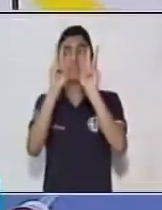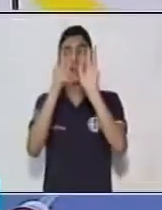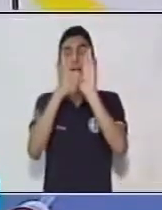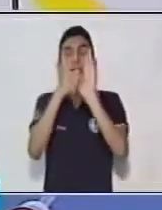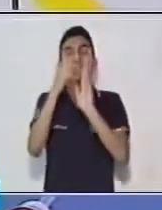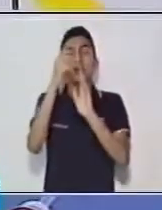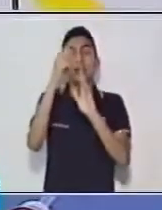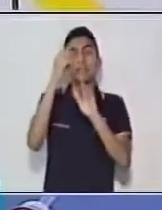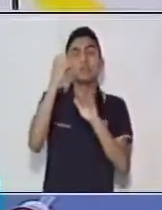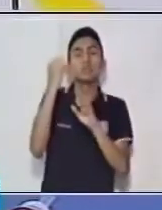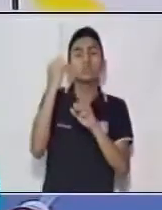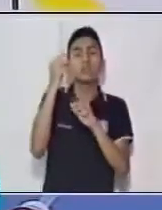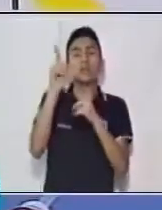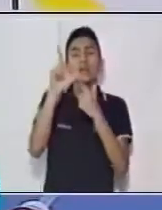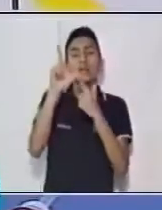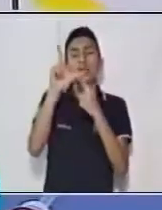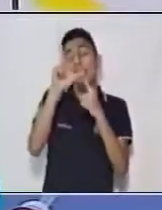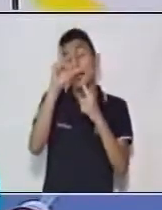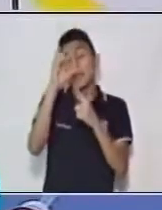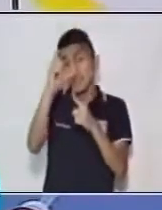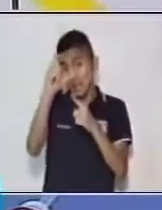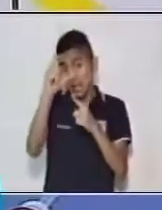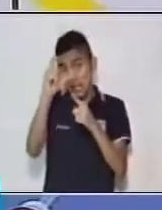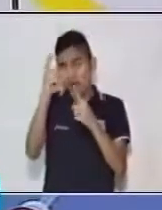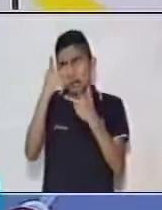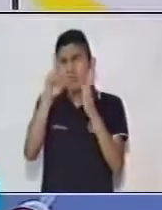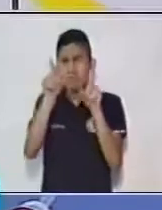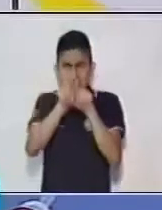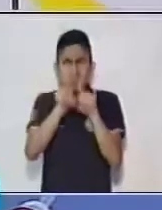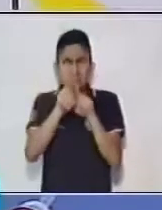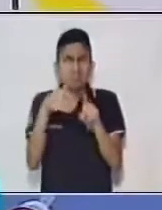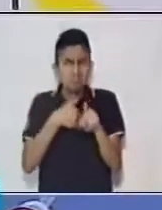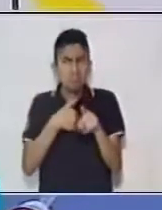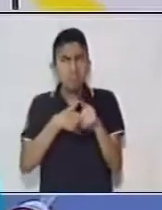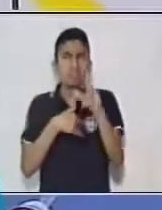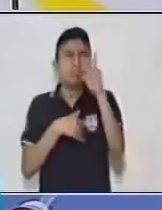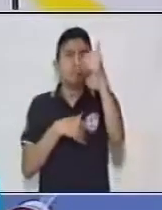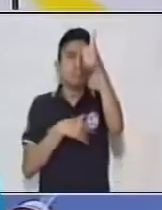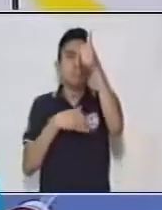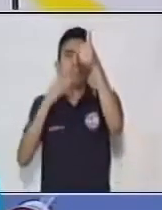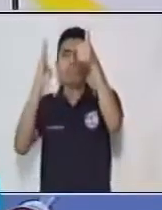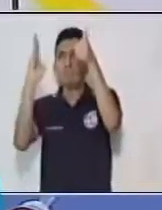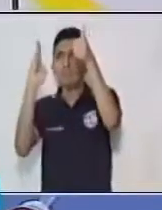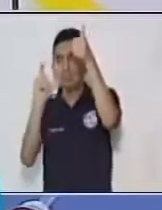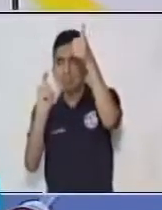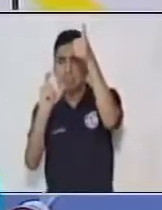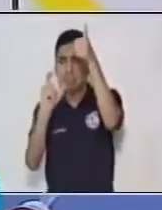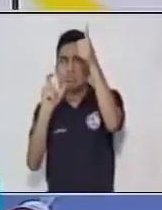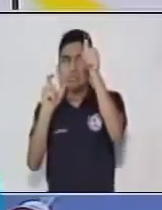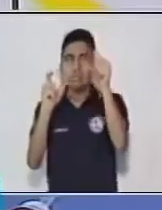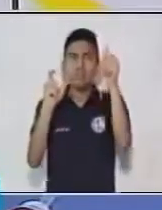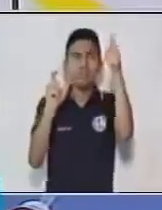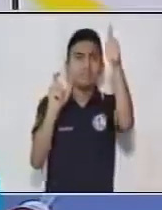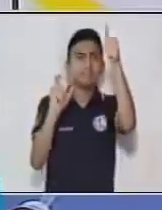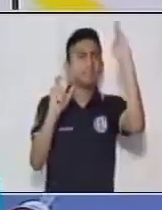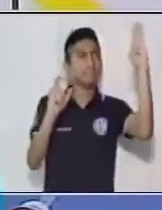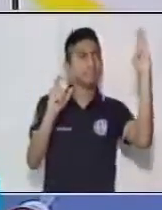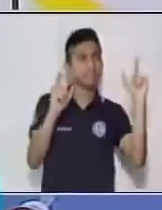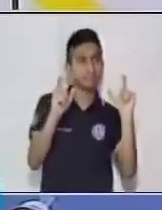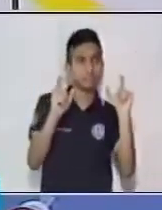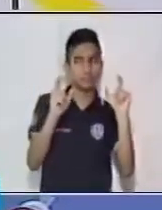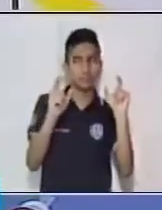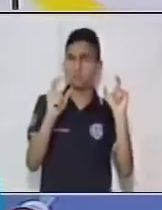simetría. Algunas figuras tienen simetría axial y otras no la tienen. Entonces, veamos